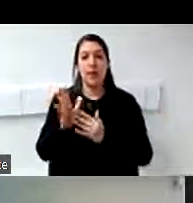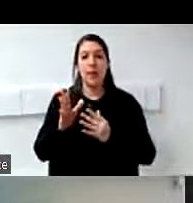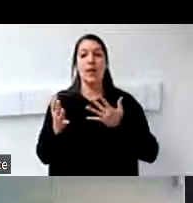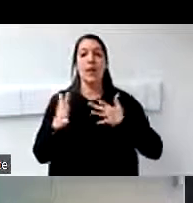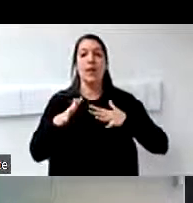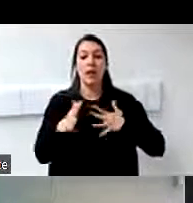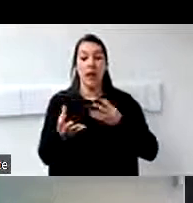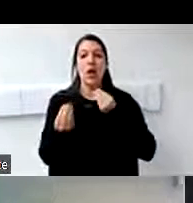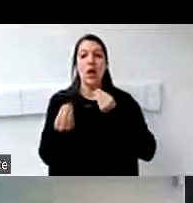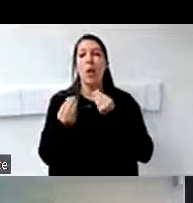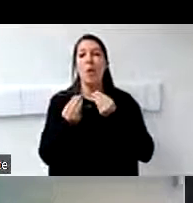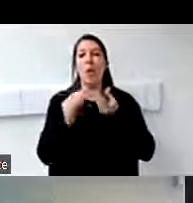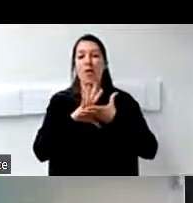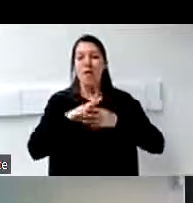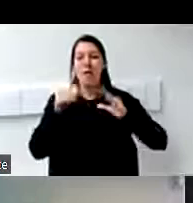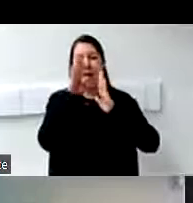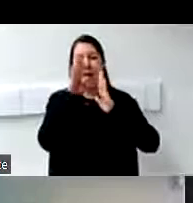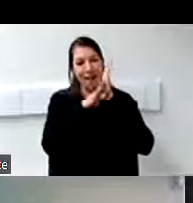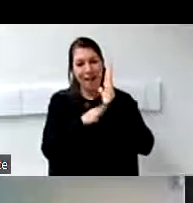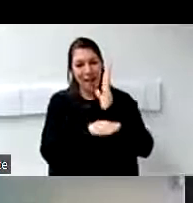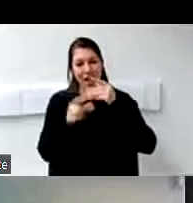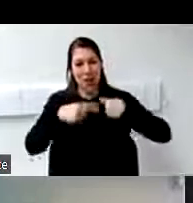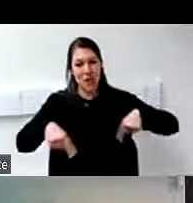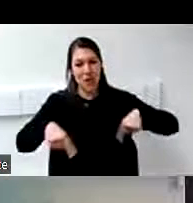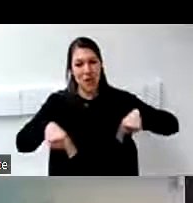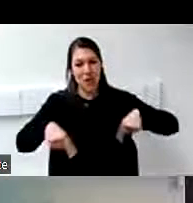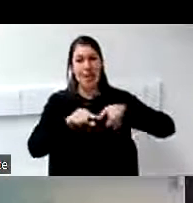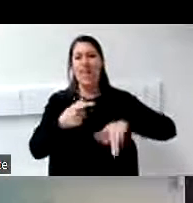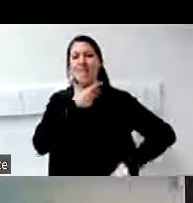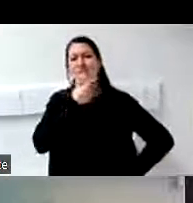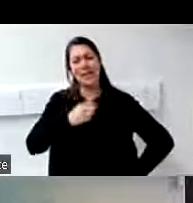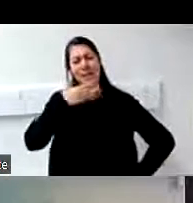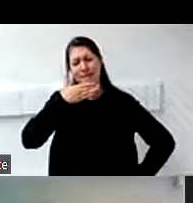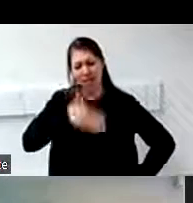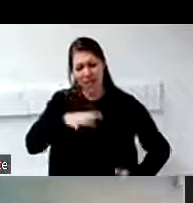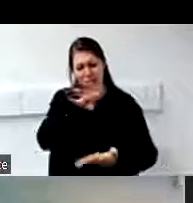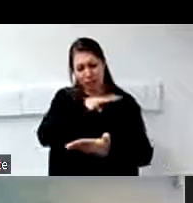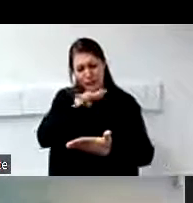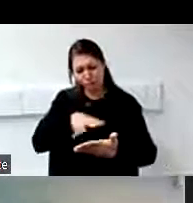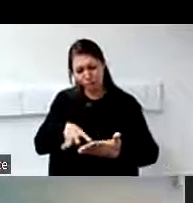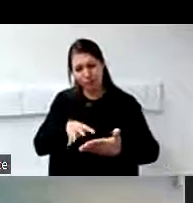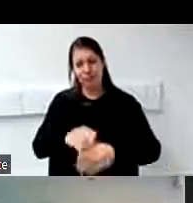estructura simplemente de la guía para que sea fácil de comprender y leer.